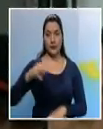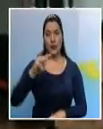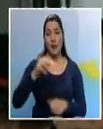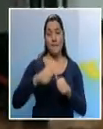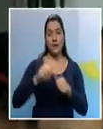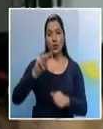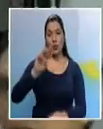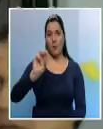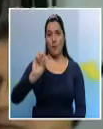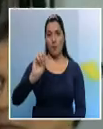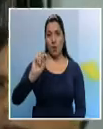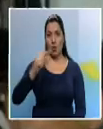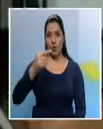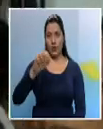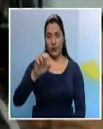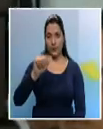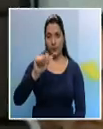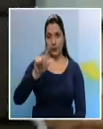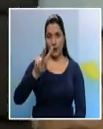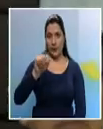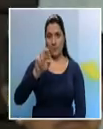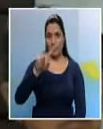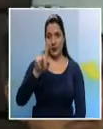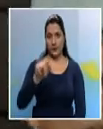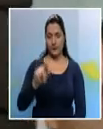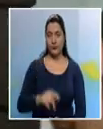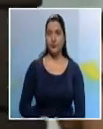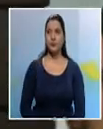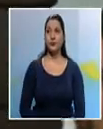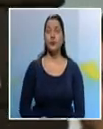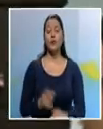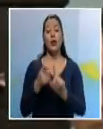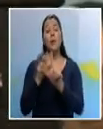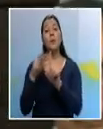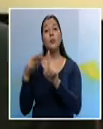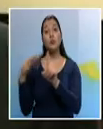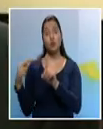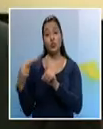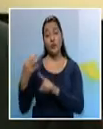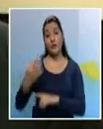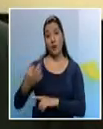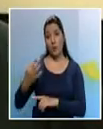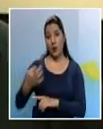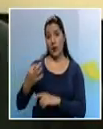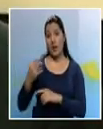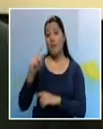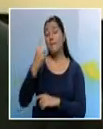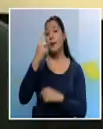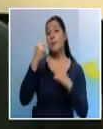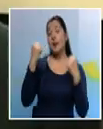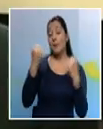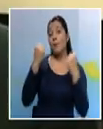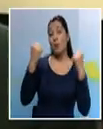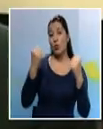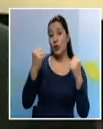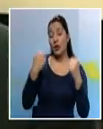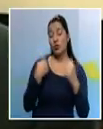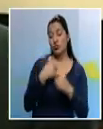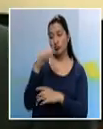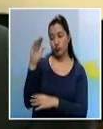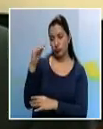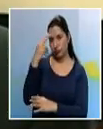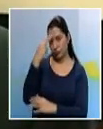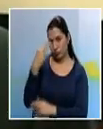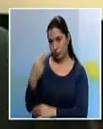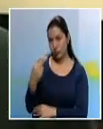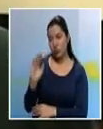Álvarez. Desde el punto de vista formal, que el primer poder de la República le da su despedida y le hace un homenaje